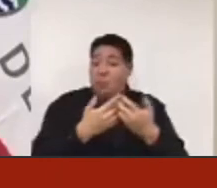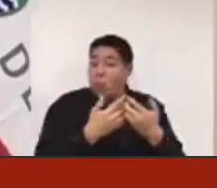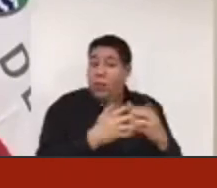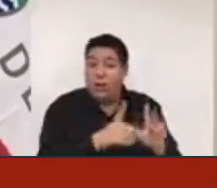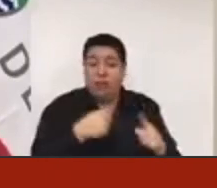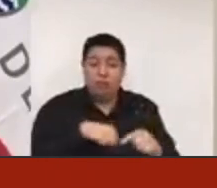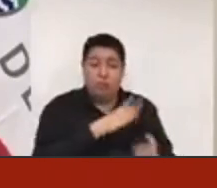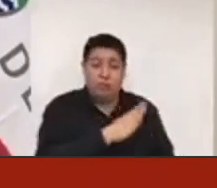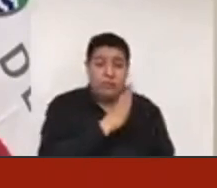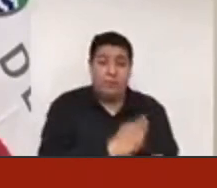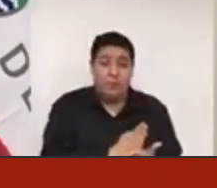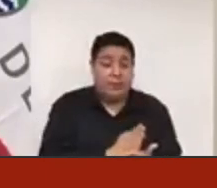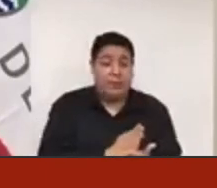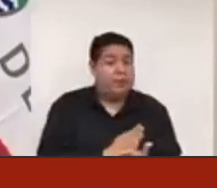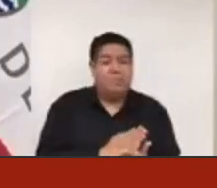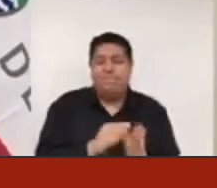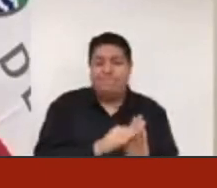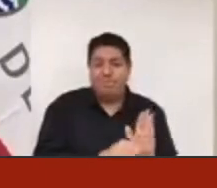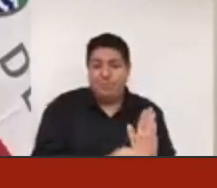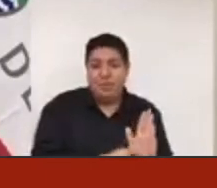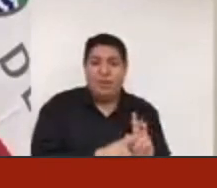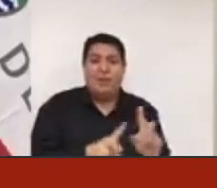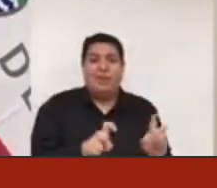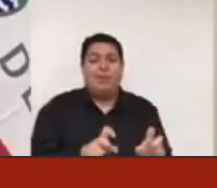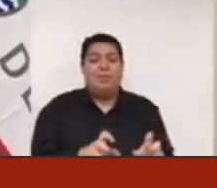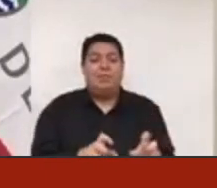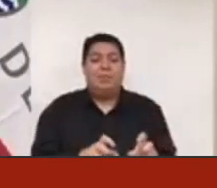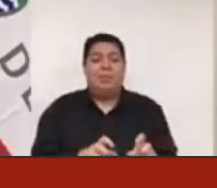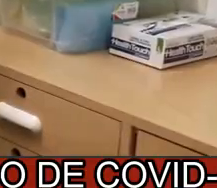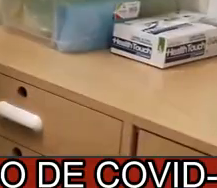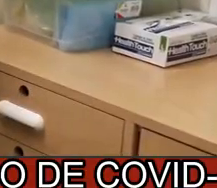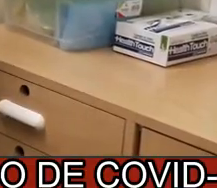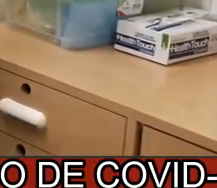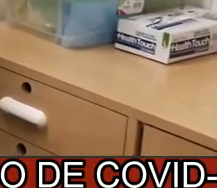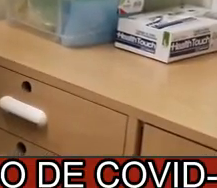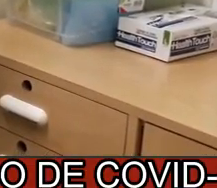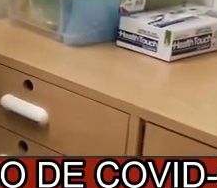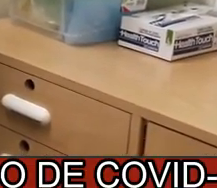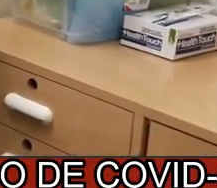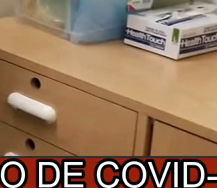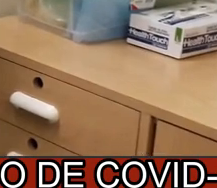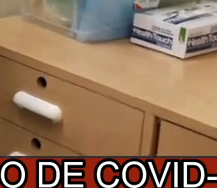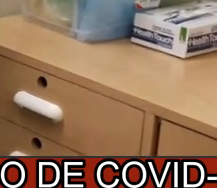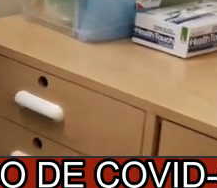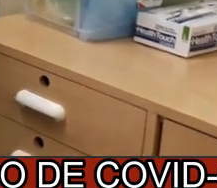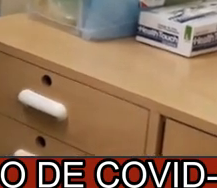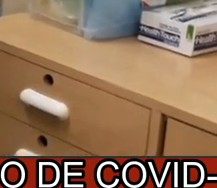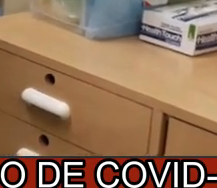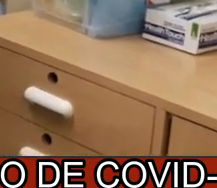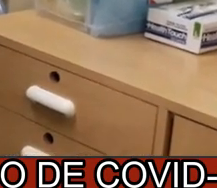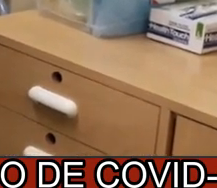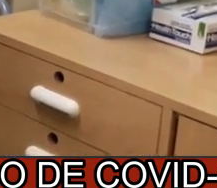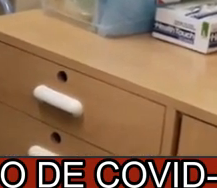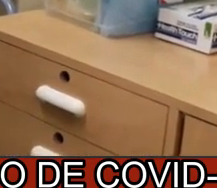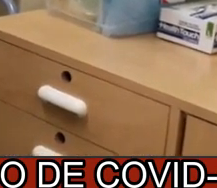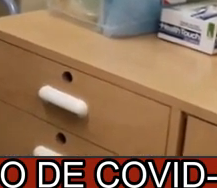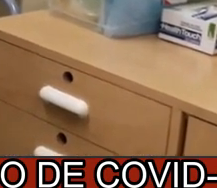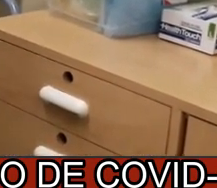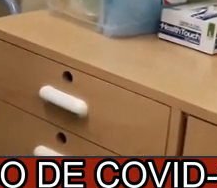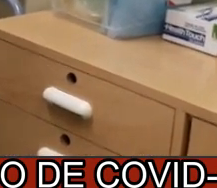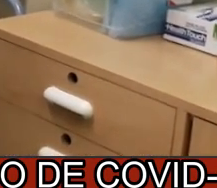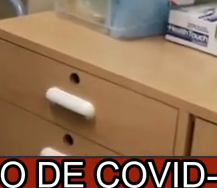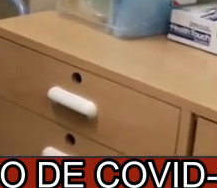tomar a la moda a nivel central o como gobierno espero el caso de cauquenes se nos fue el único confirmado el pasado